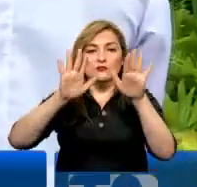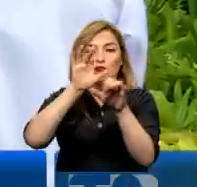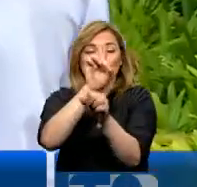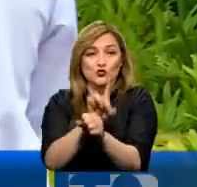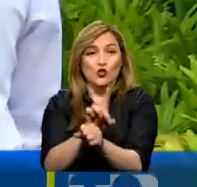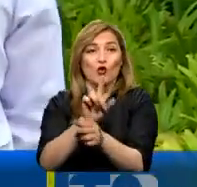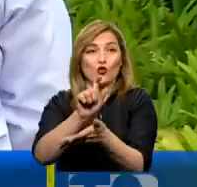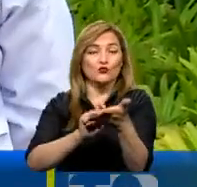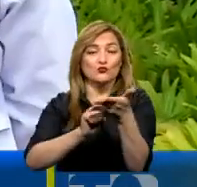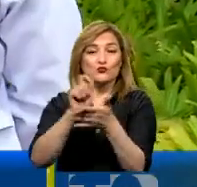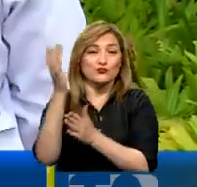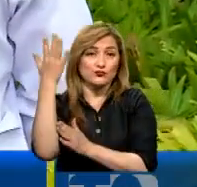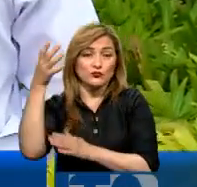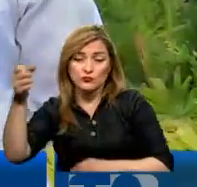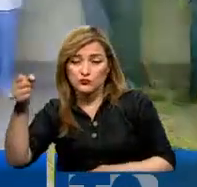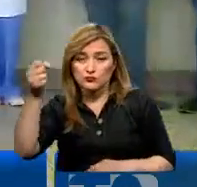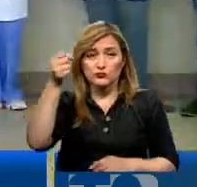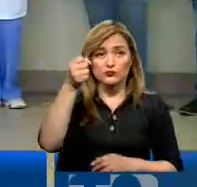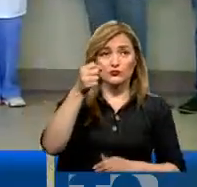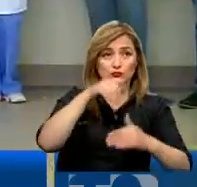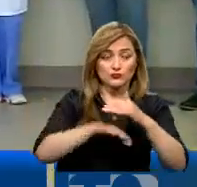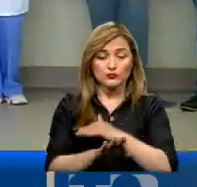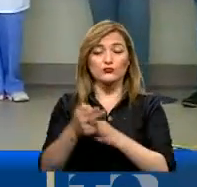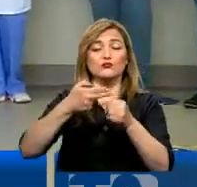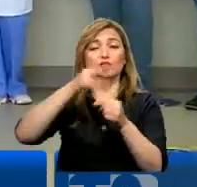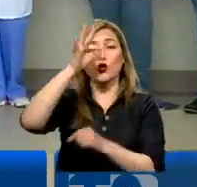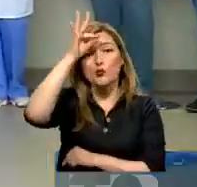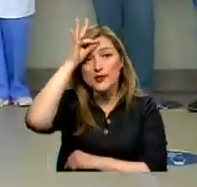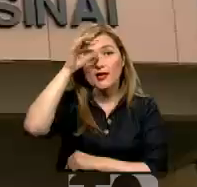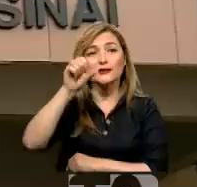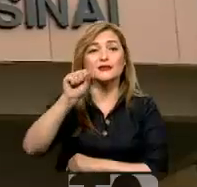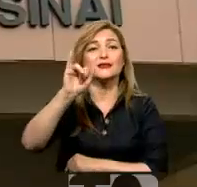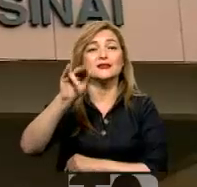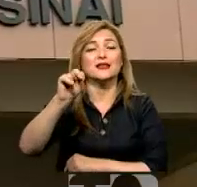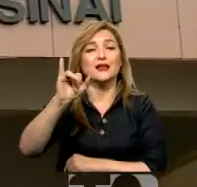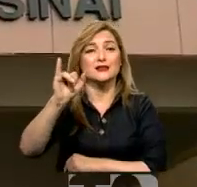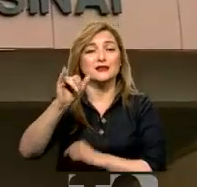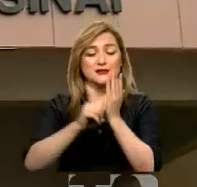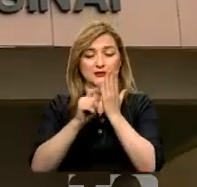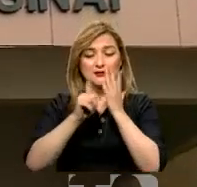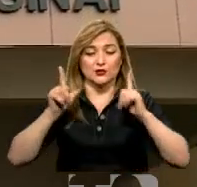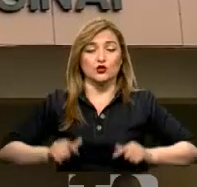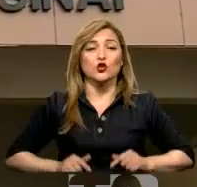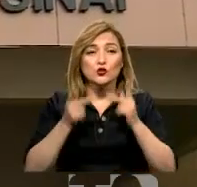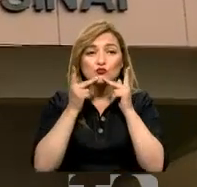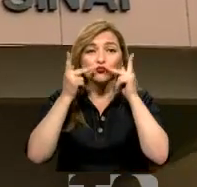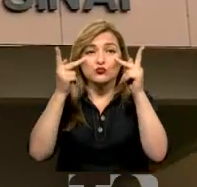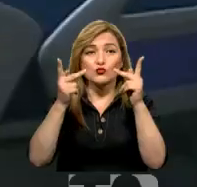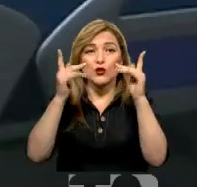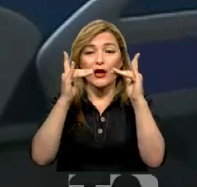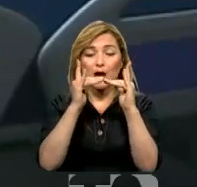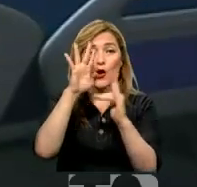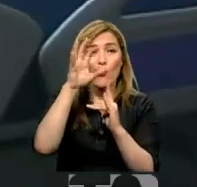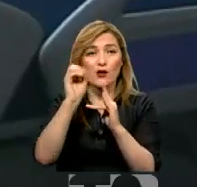intensivistas contratados por la Alcaldía de Guayaquil se sumaron al Hospital Monte Sinaí del Ministerio de Salud Pública para atender en 40 camas